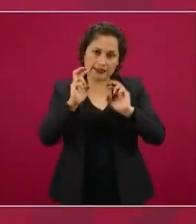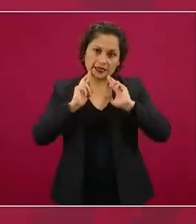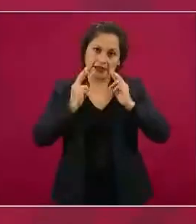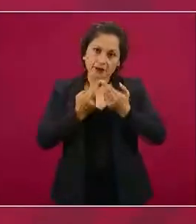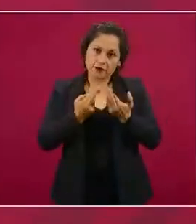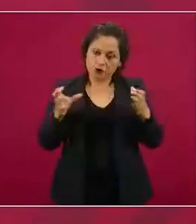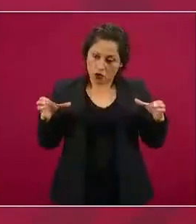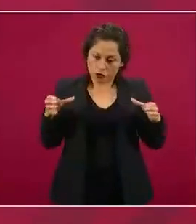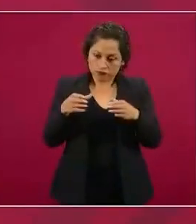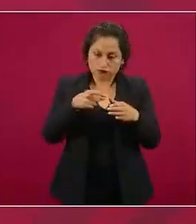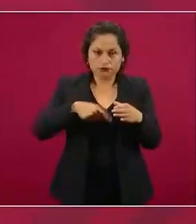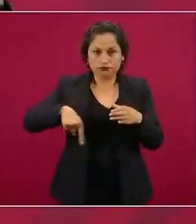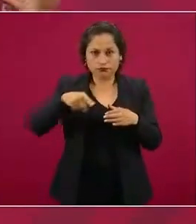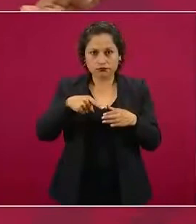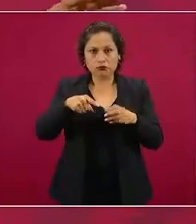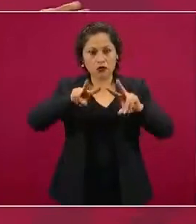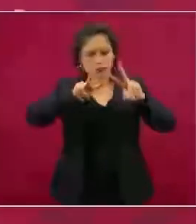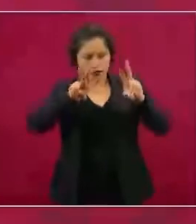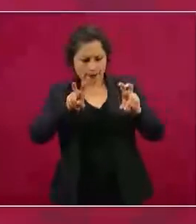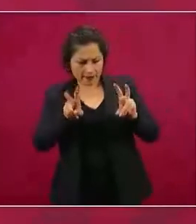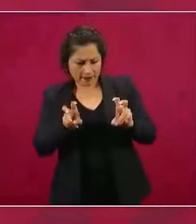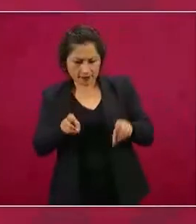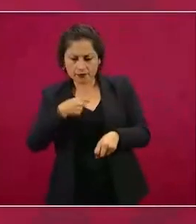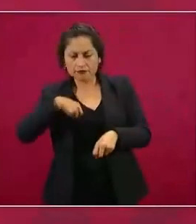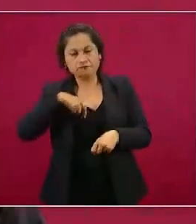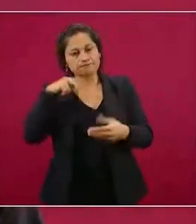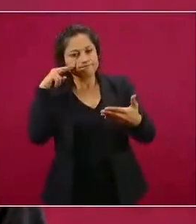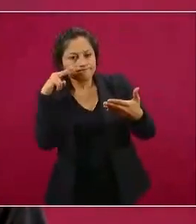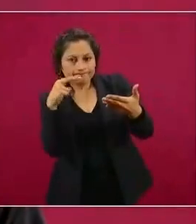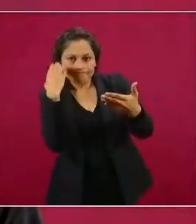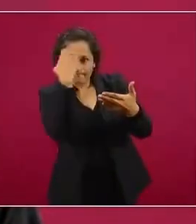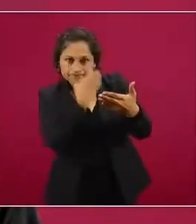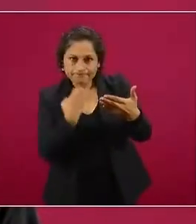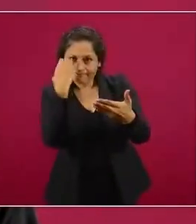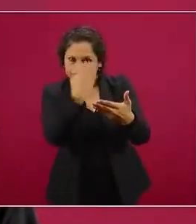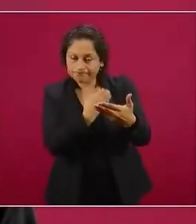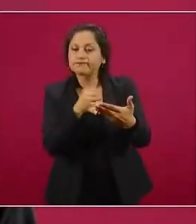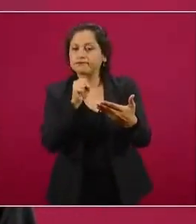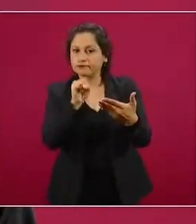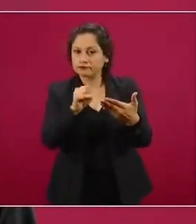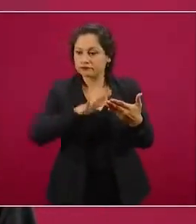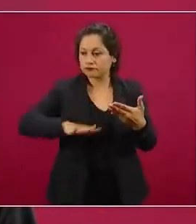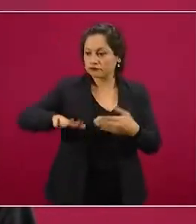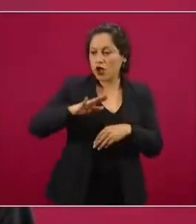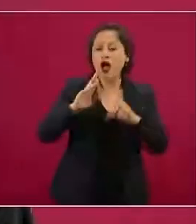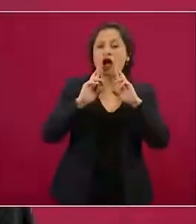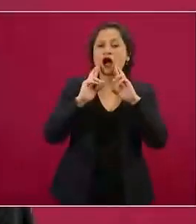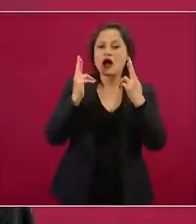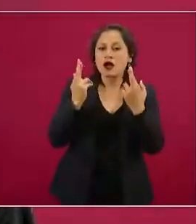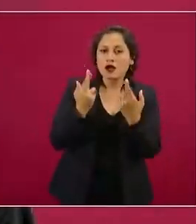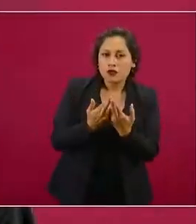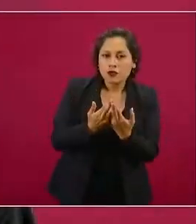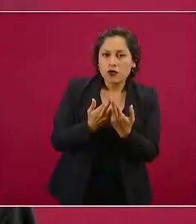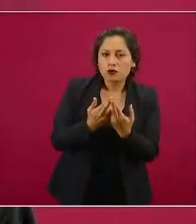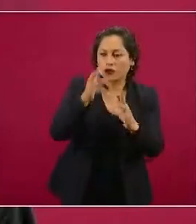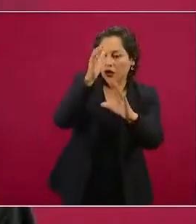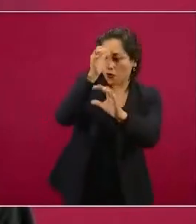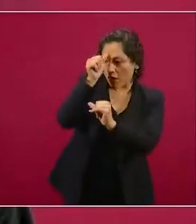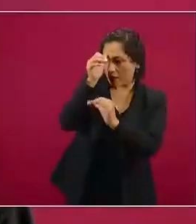para ver todo, ¿sí?, y acordar con autoridades,